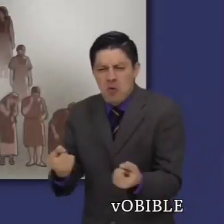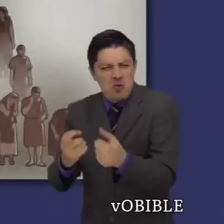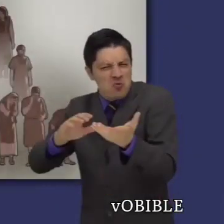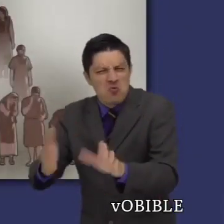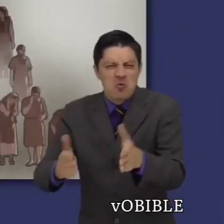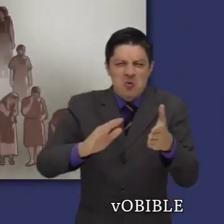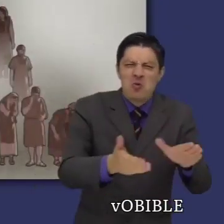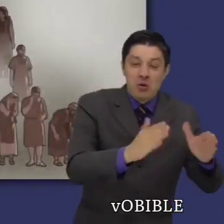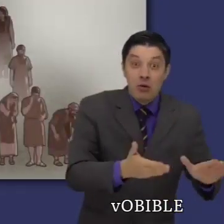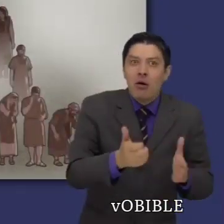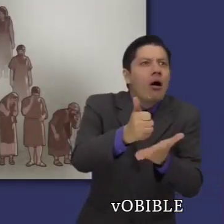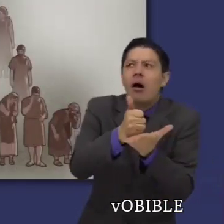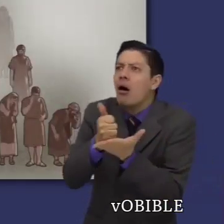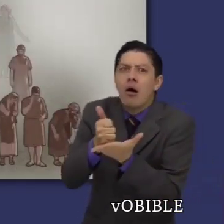muerte.